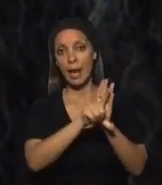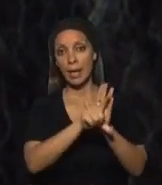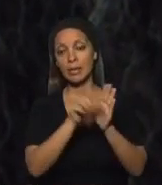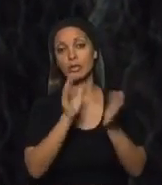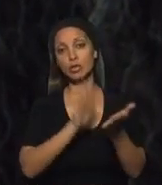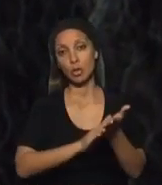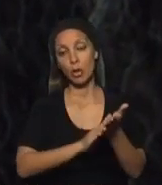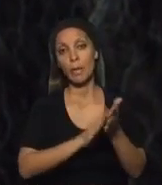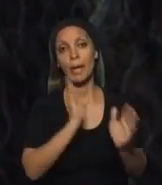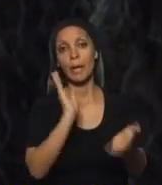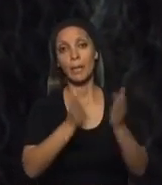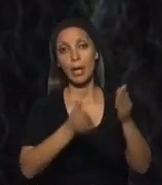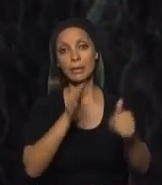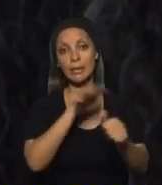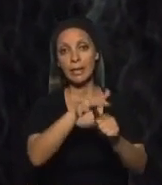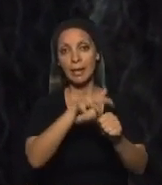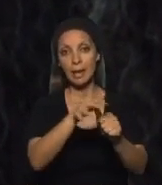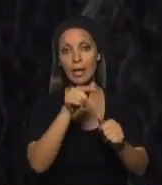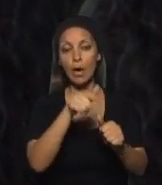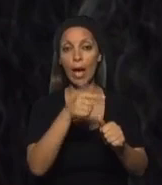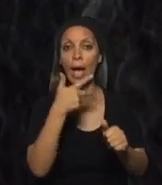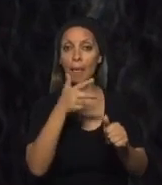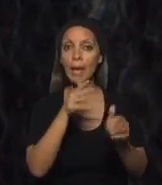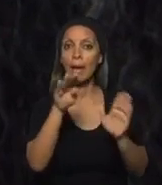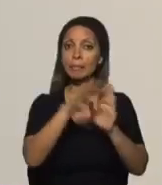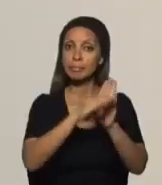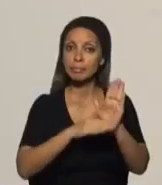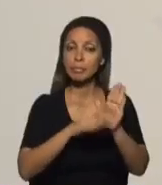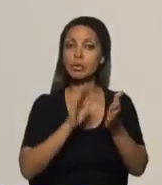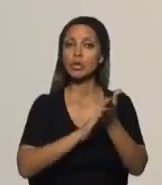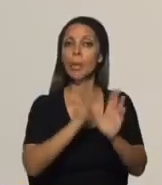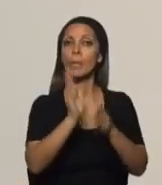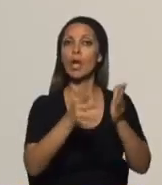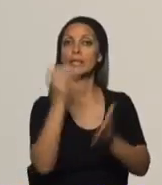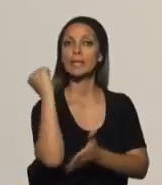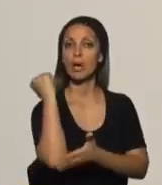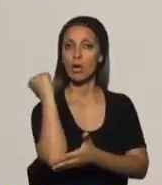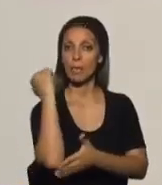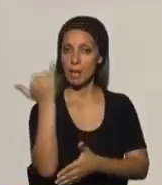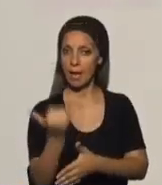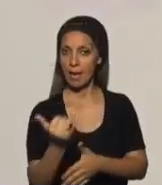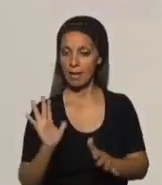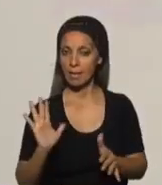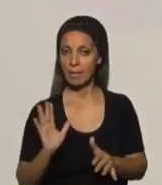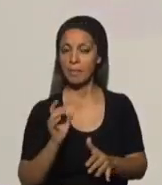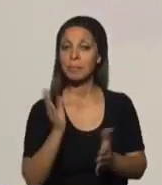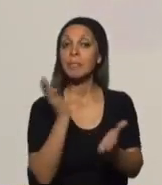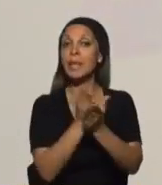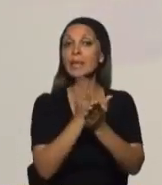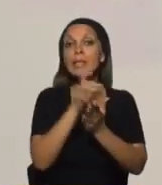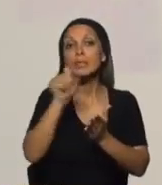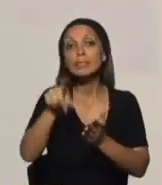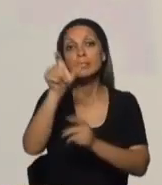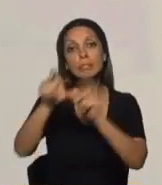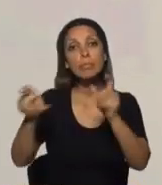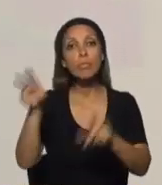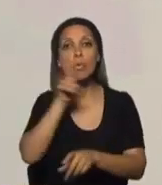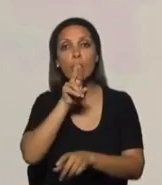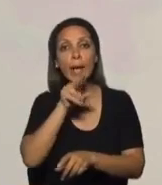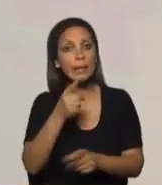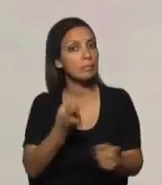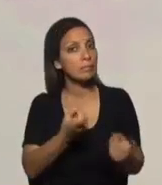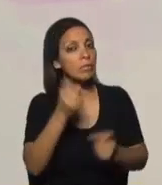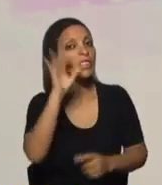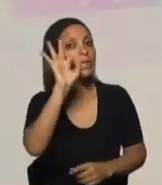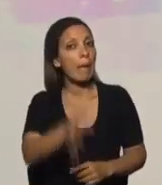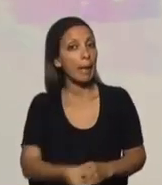violencia de género, donde se habla de violencia económica también, y donde tenemos derecho las mujeres a saber qué